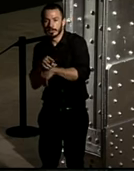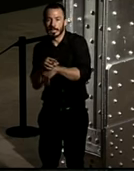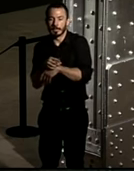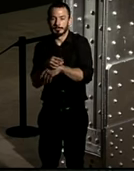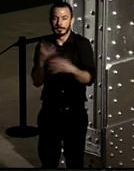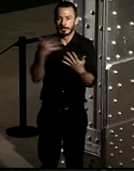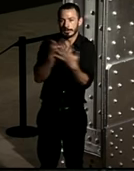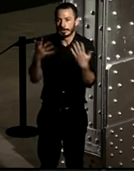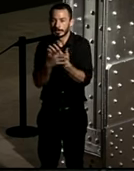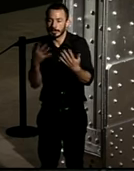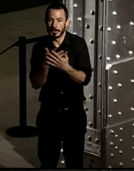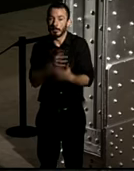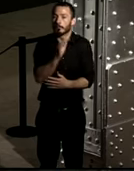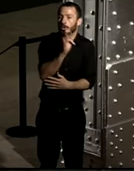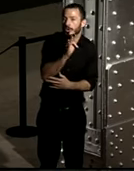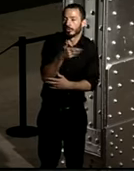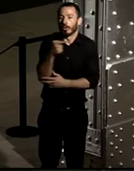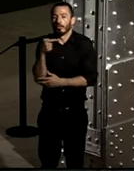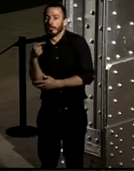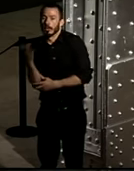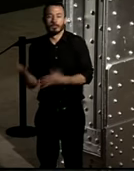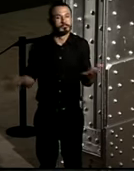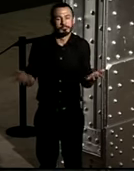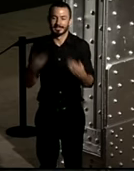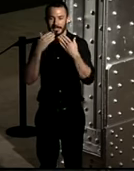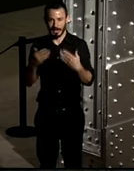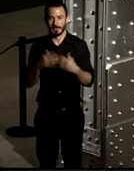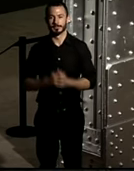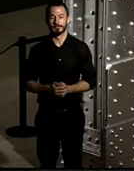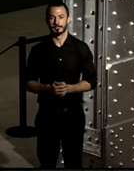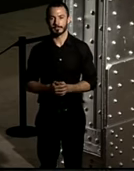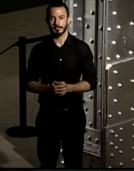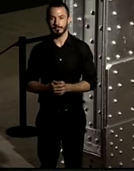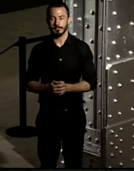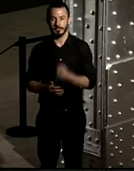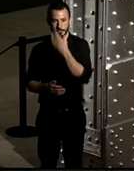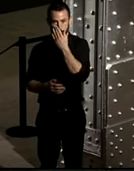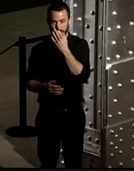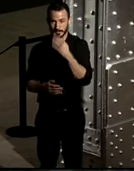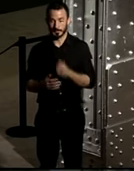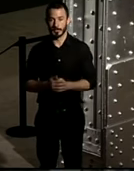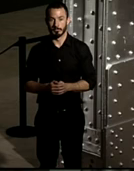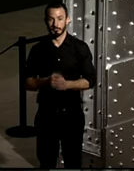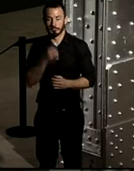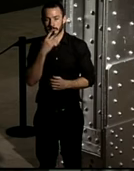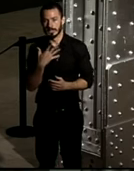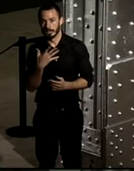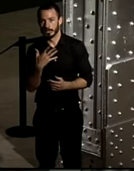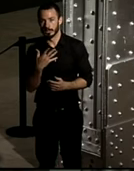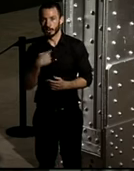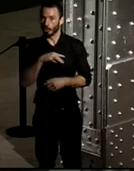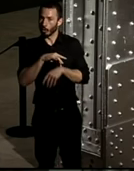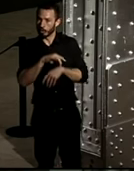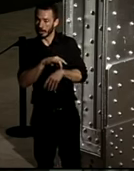qué ventajas tiene o si puede tener algún inconveniente también. Gracias. Bueno, yo no he